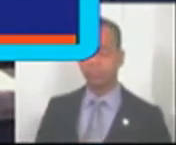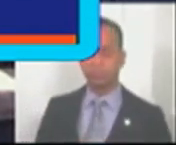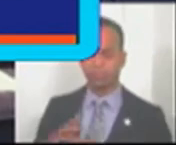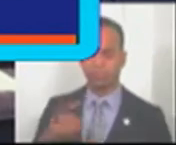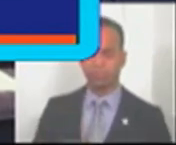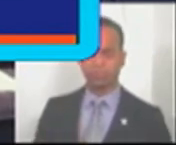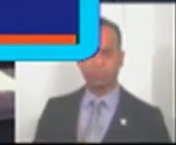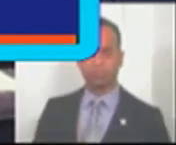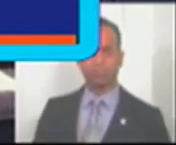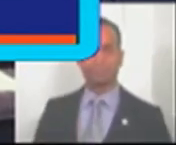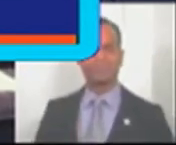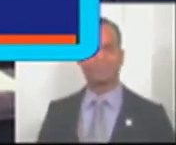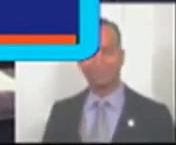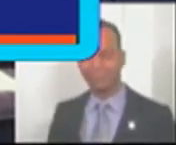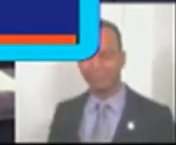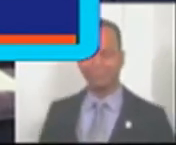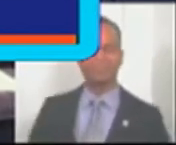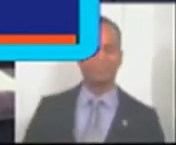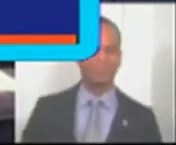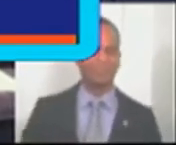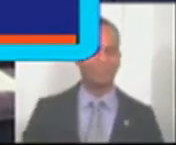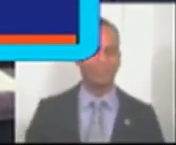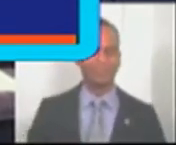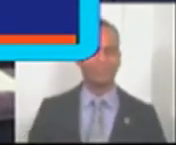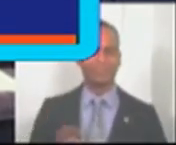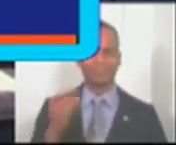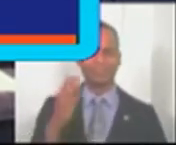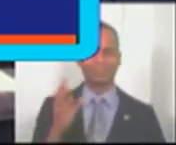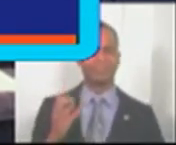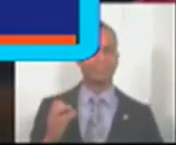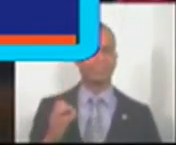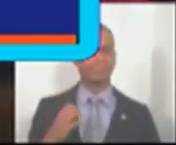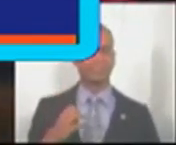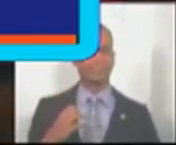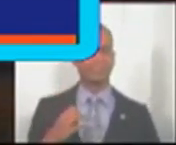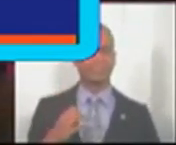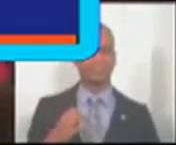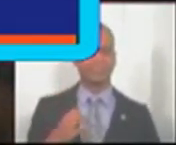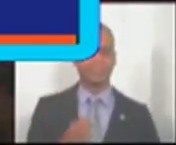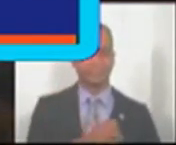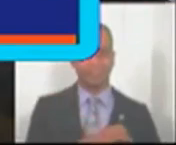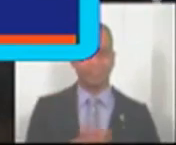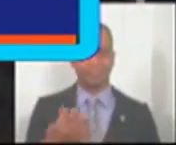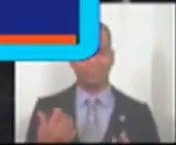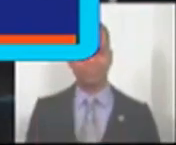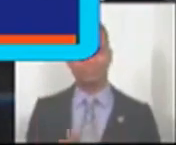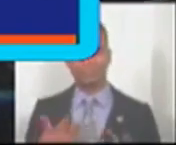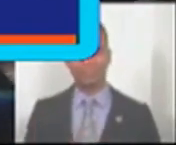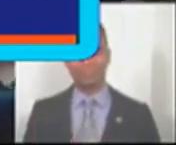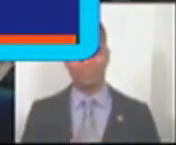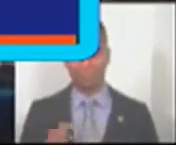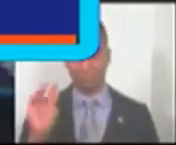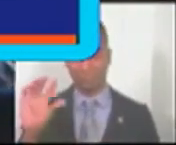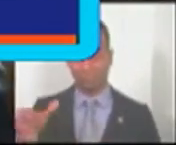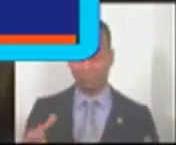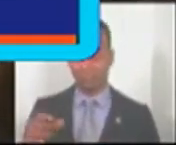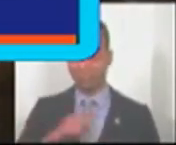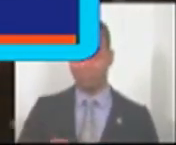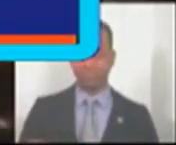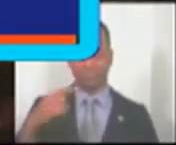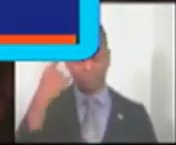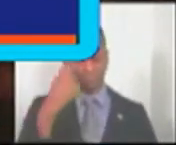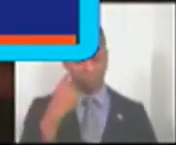voy a callar ahora, tuve un congreso dramático de mi partido, porque en mi partido consideraban que yo